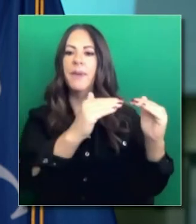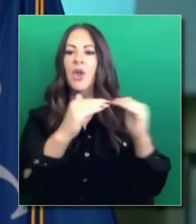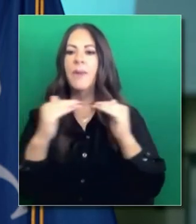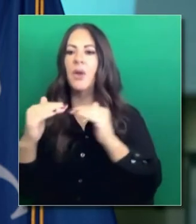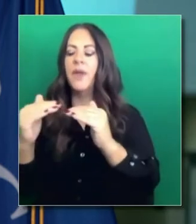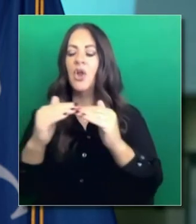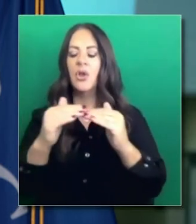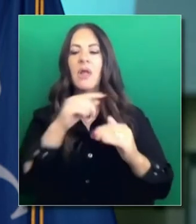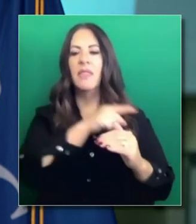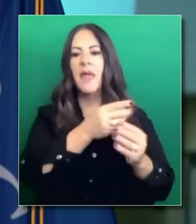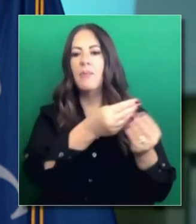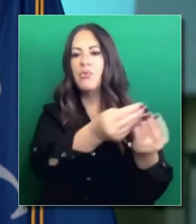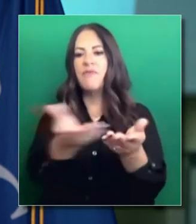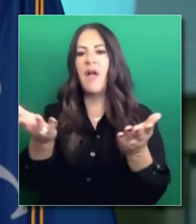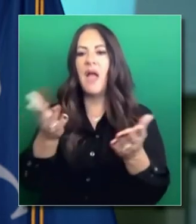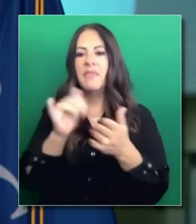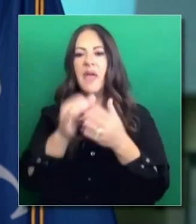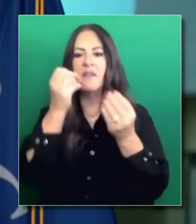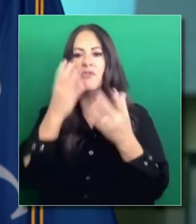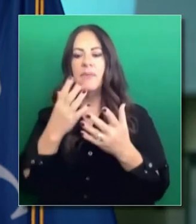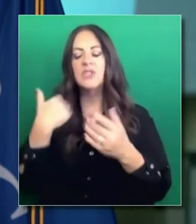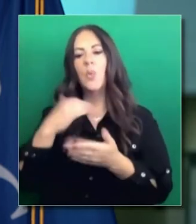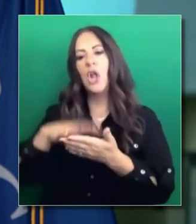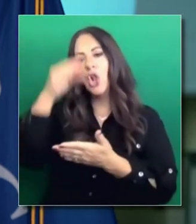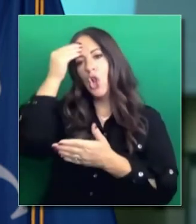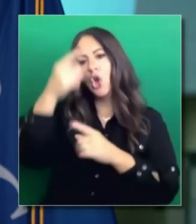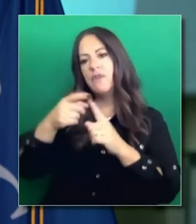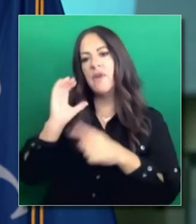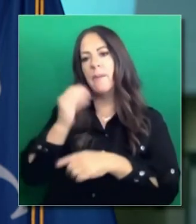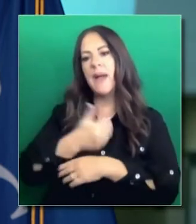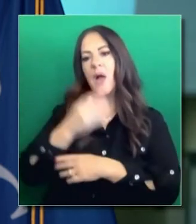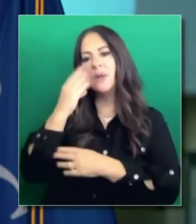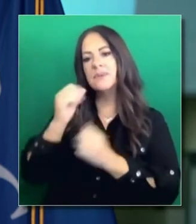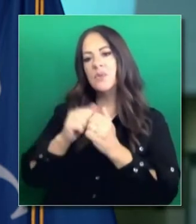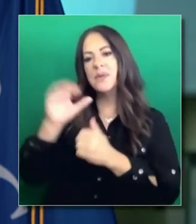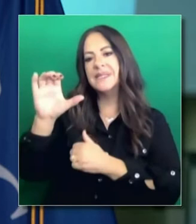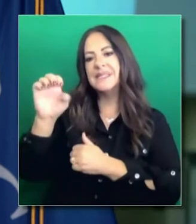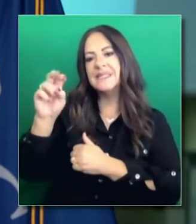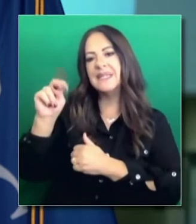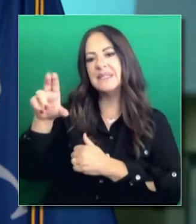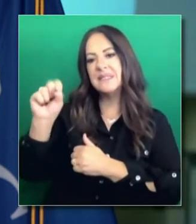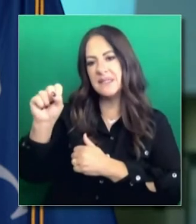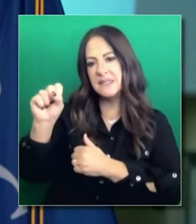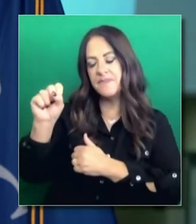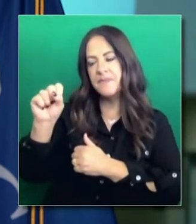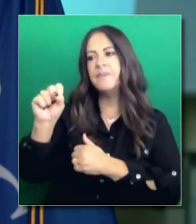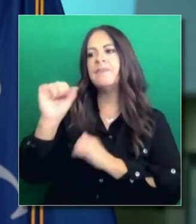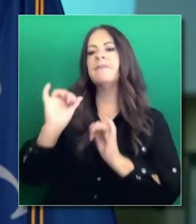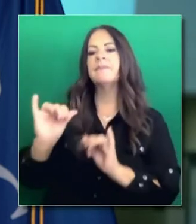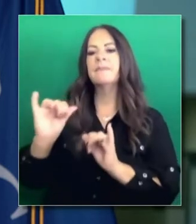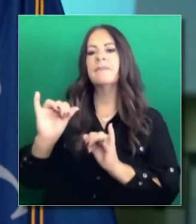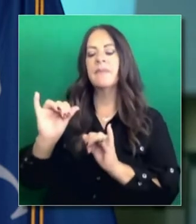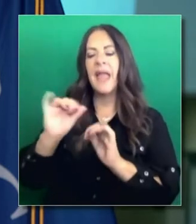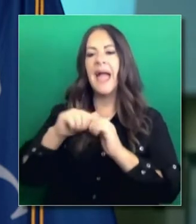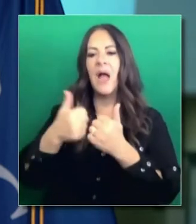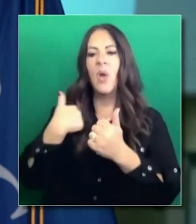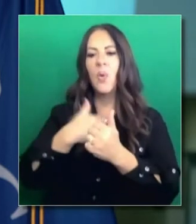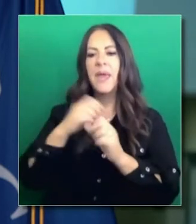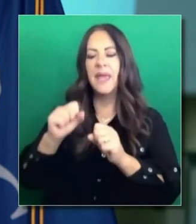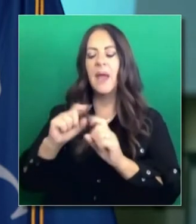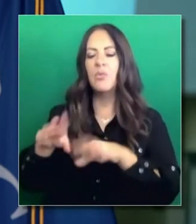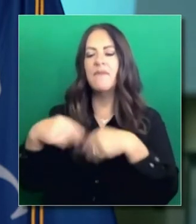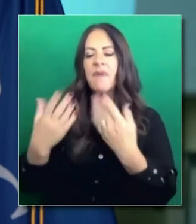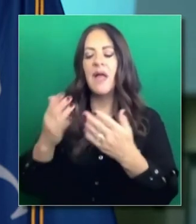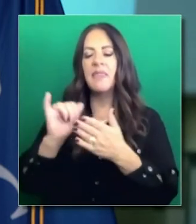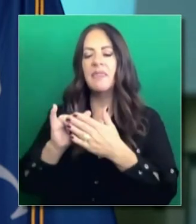censo. Y tomamos estas lecciones aprendidas del censo y estamos organizándolas en los principios y la aplicación en